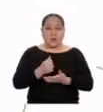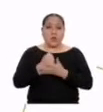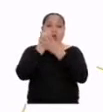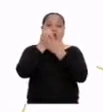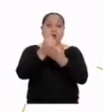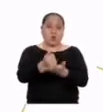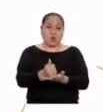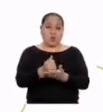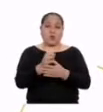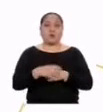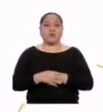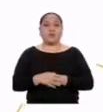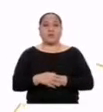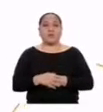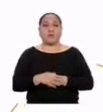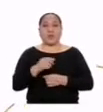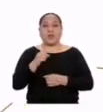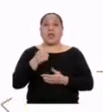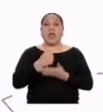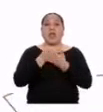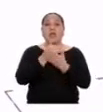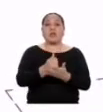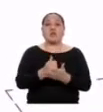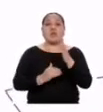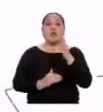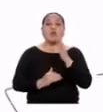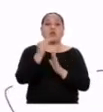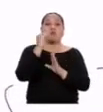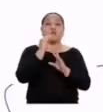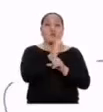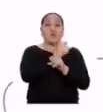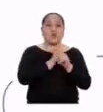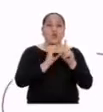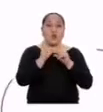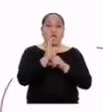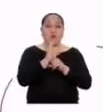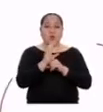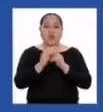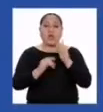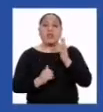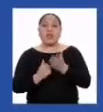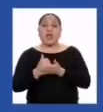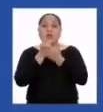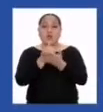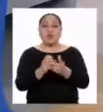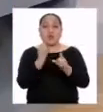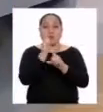enriquecedor, que favorece la evolución de la cultura y de las sociedades.